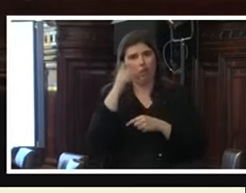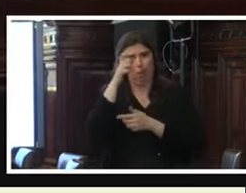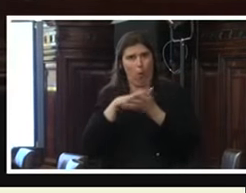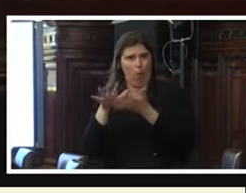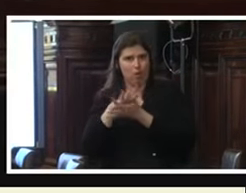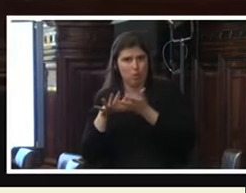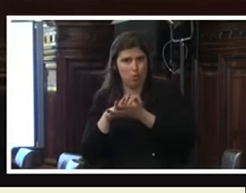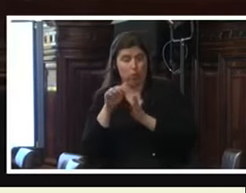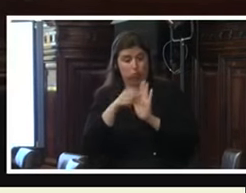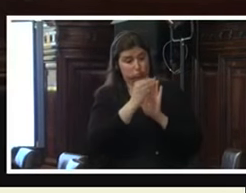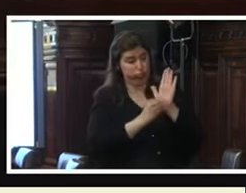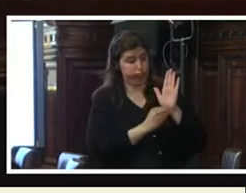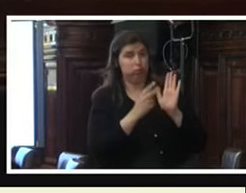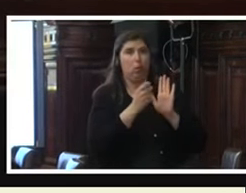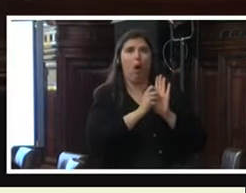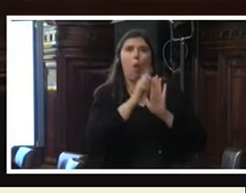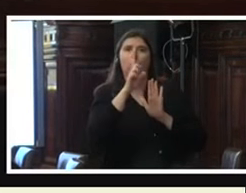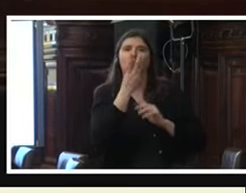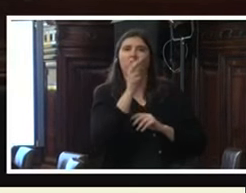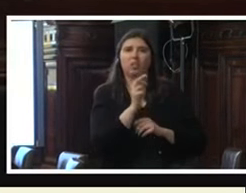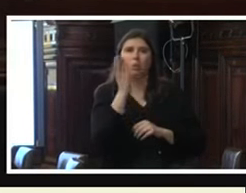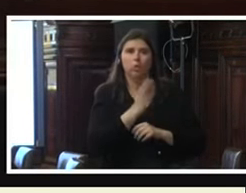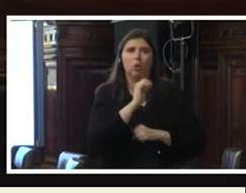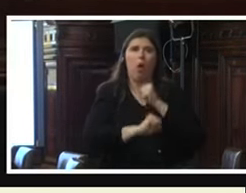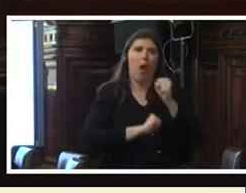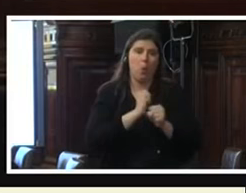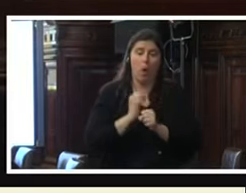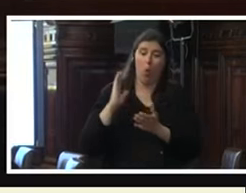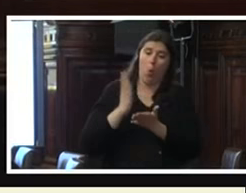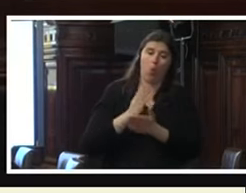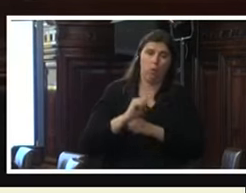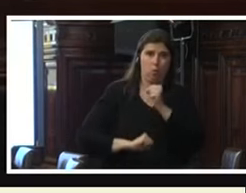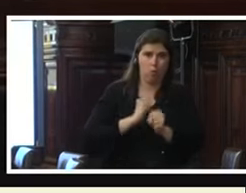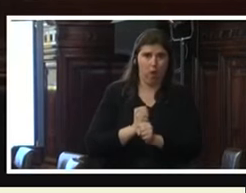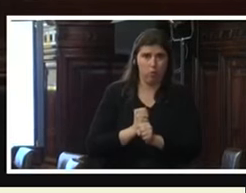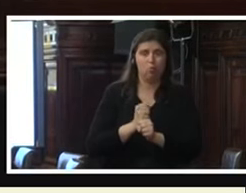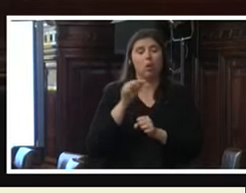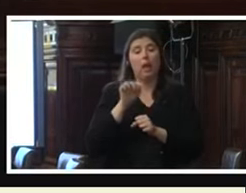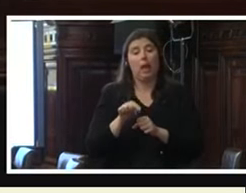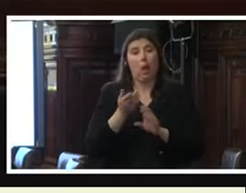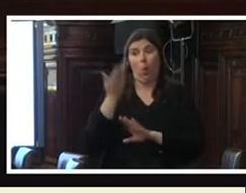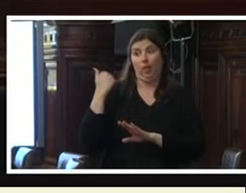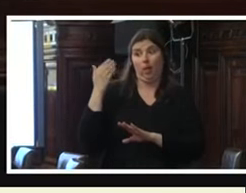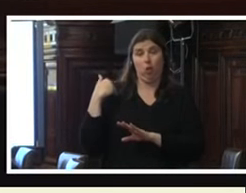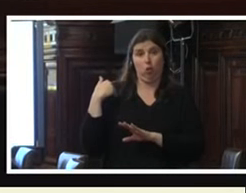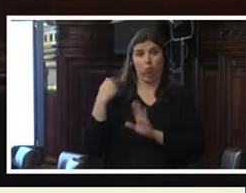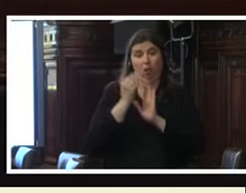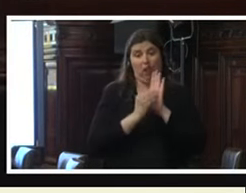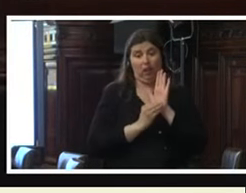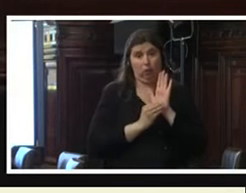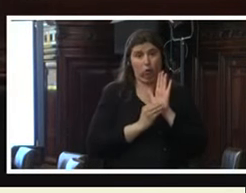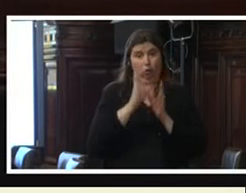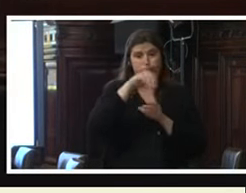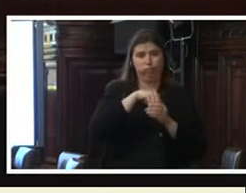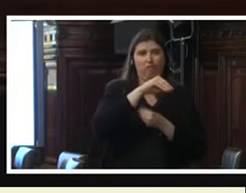registro ha tenido un aumento del 20 por ciento anual en los últimos años lo anterior tiene coherencia con los registros de violencia intrafamiliar